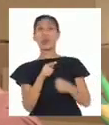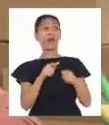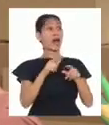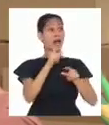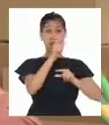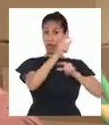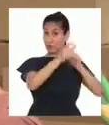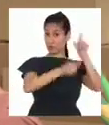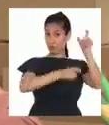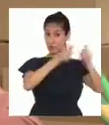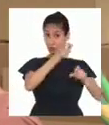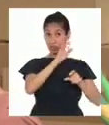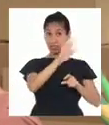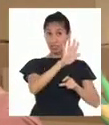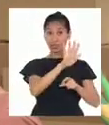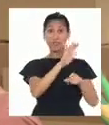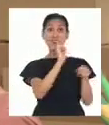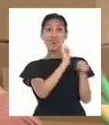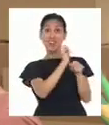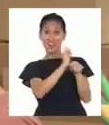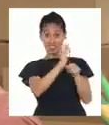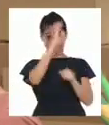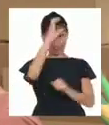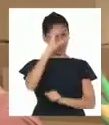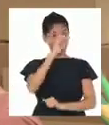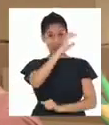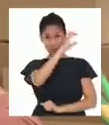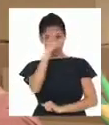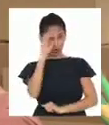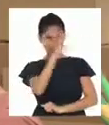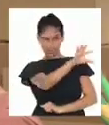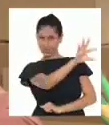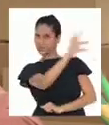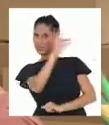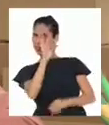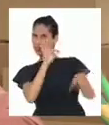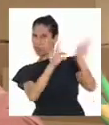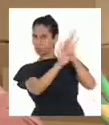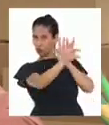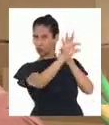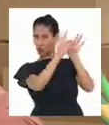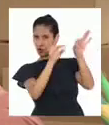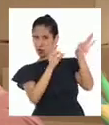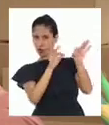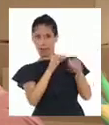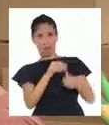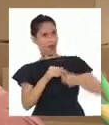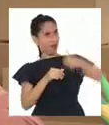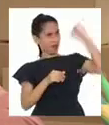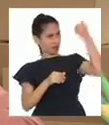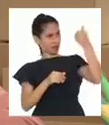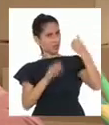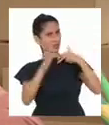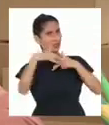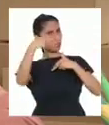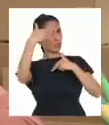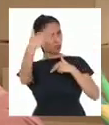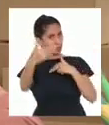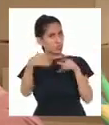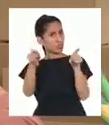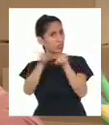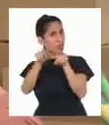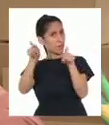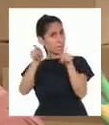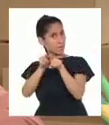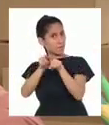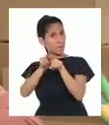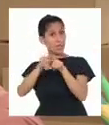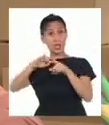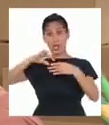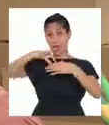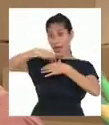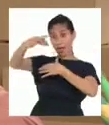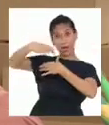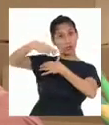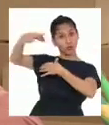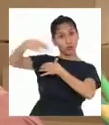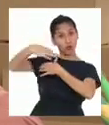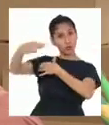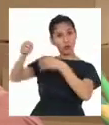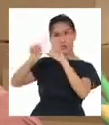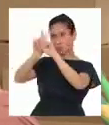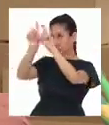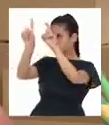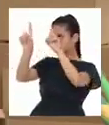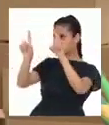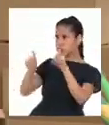un segundo momento, en el ámbito provincial para elegir por el voto de los electores de parroquia a los candidatos de su